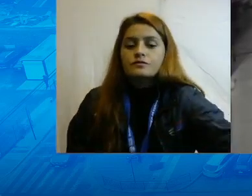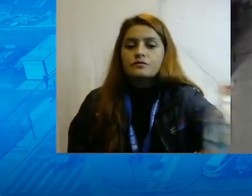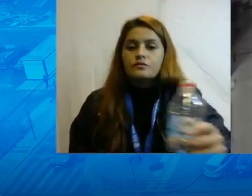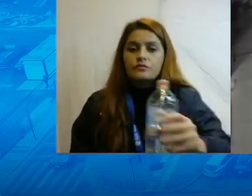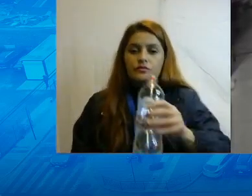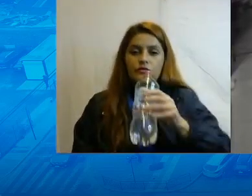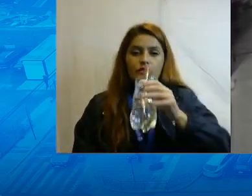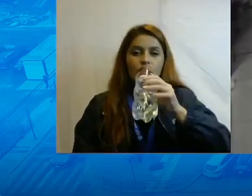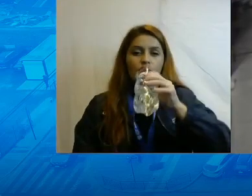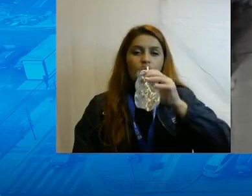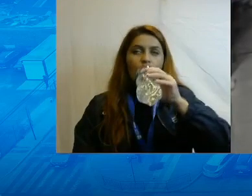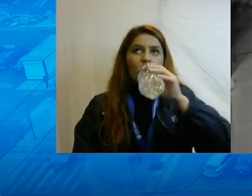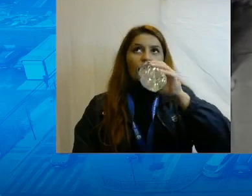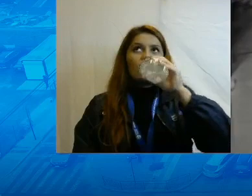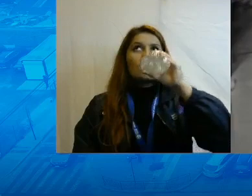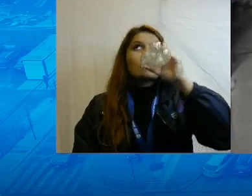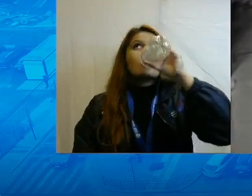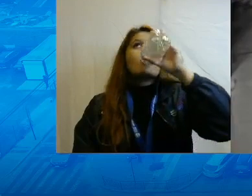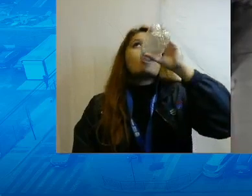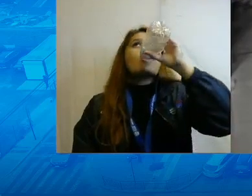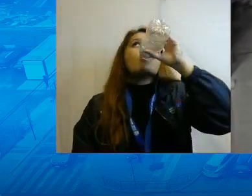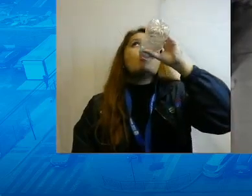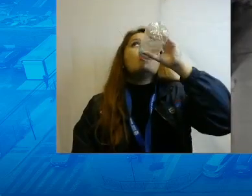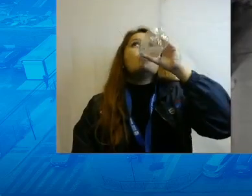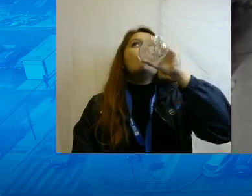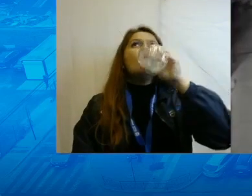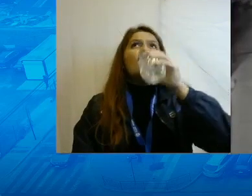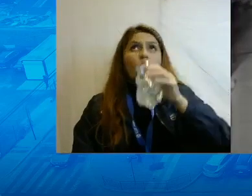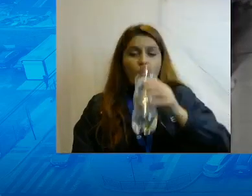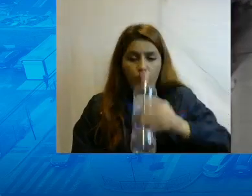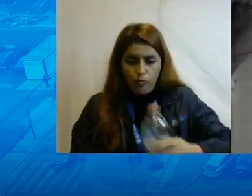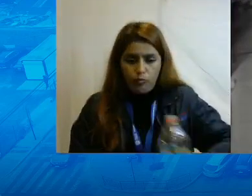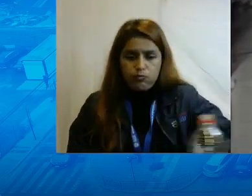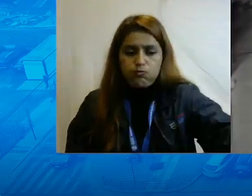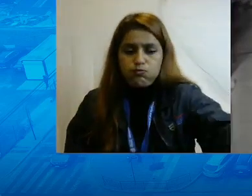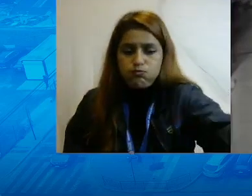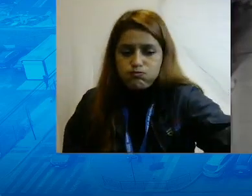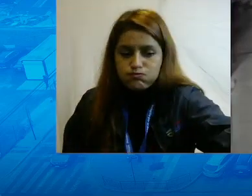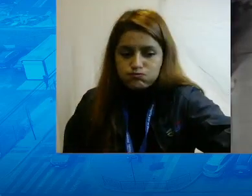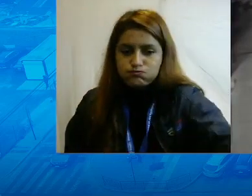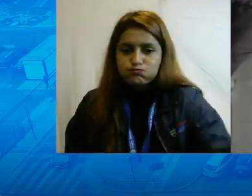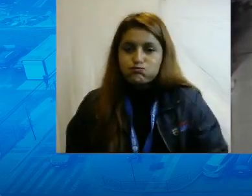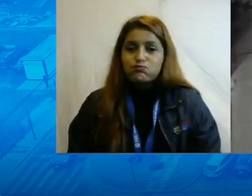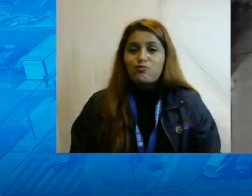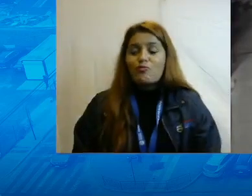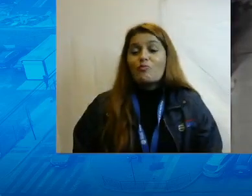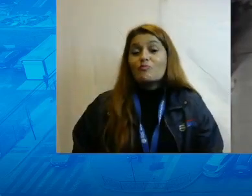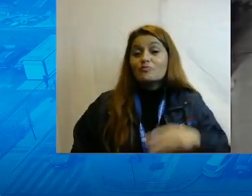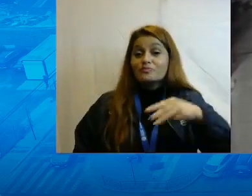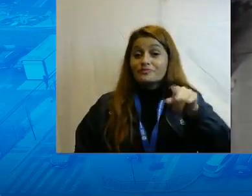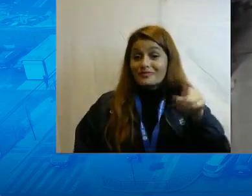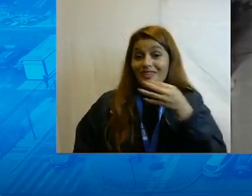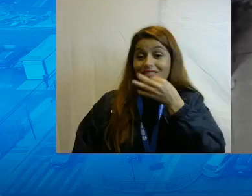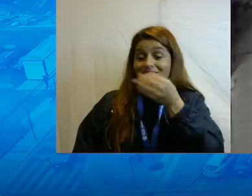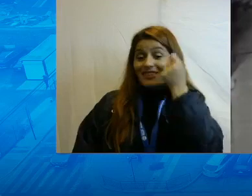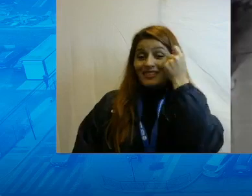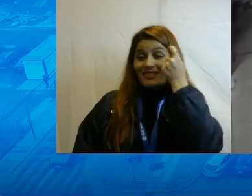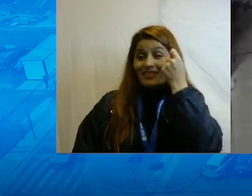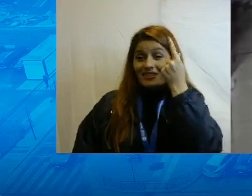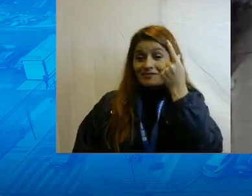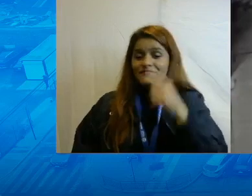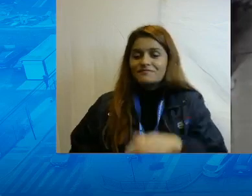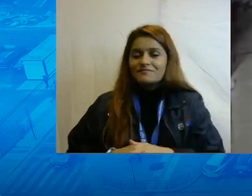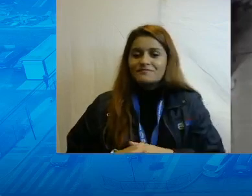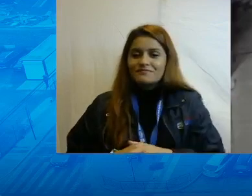Yo le entendí, director. A propósito de las obligaciones naturales y la falta de exigibilidad de la